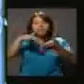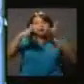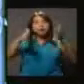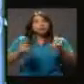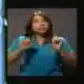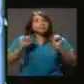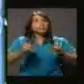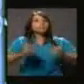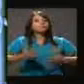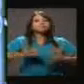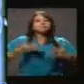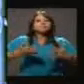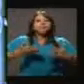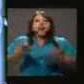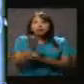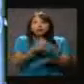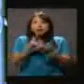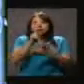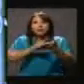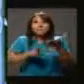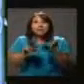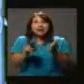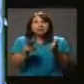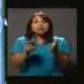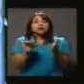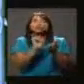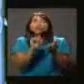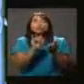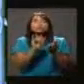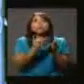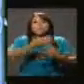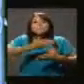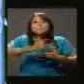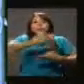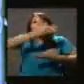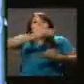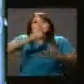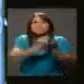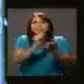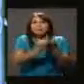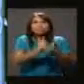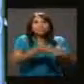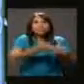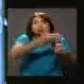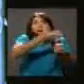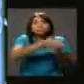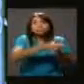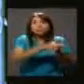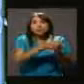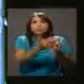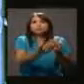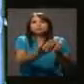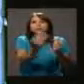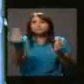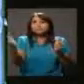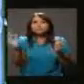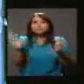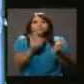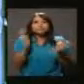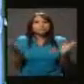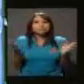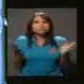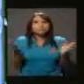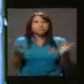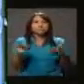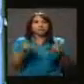hay universidades que son cuatro paredes de cemento dos las universidades tienen una encomienda en la